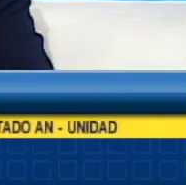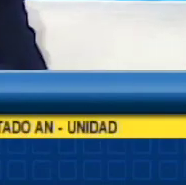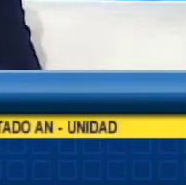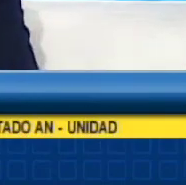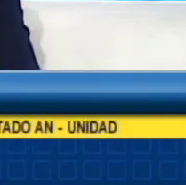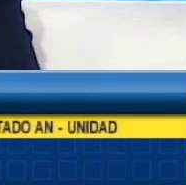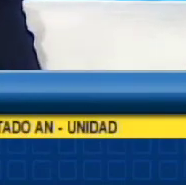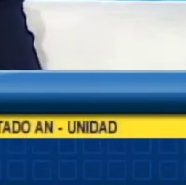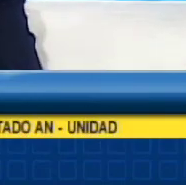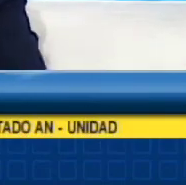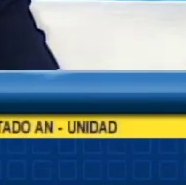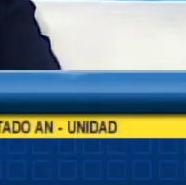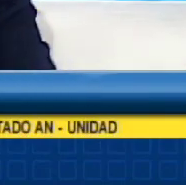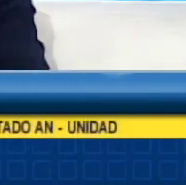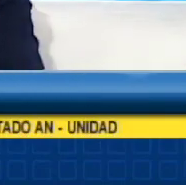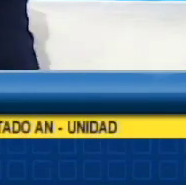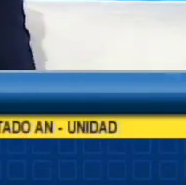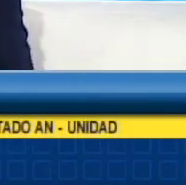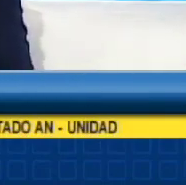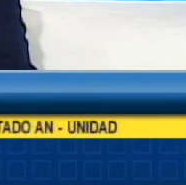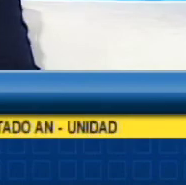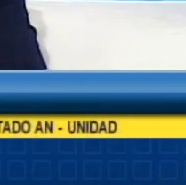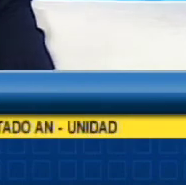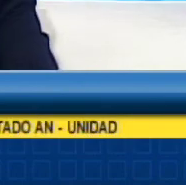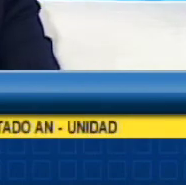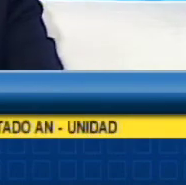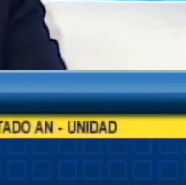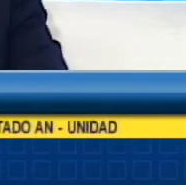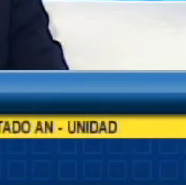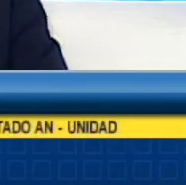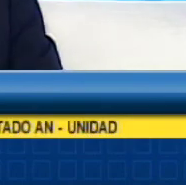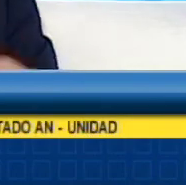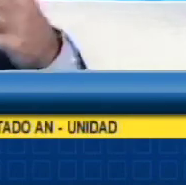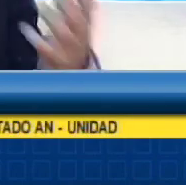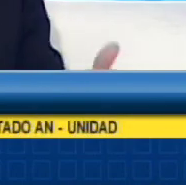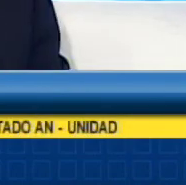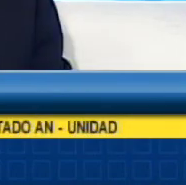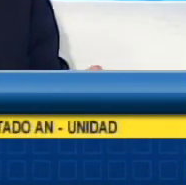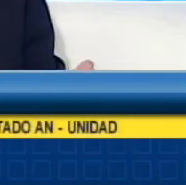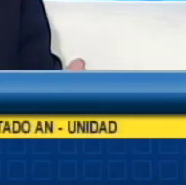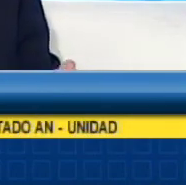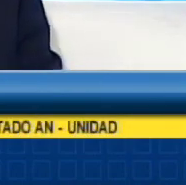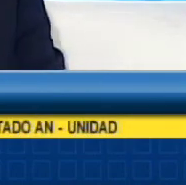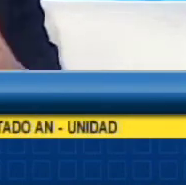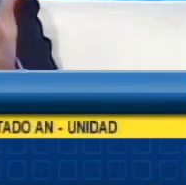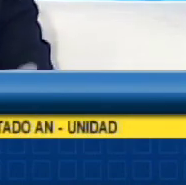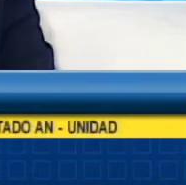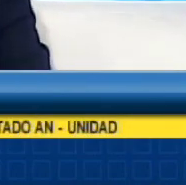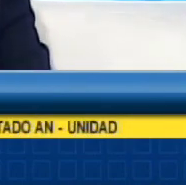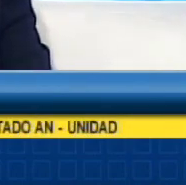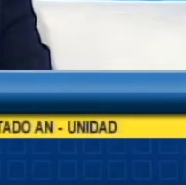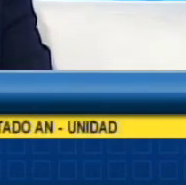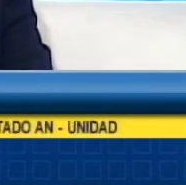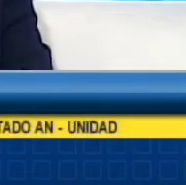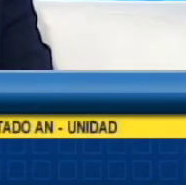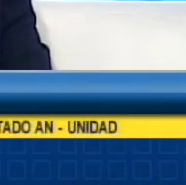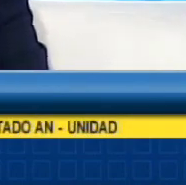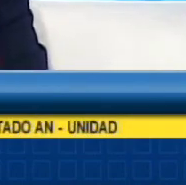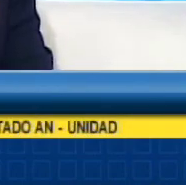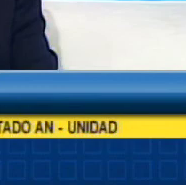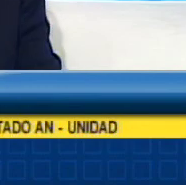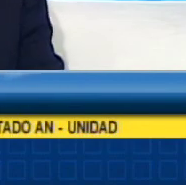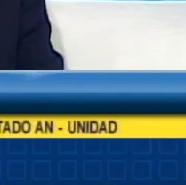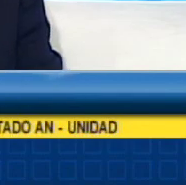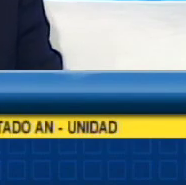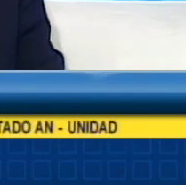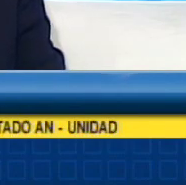No traer comida de Nicaragua, no traer caraota de República Dominicana, maíz de México, sino producirlo acá. Entonces yo